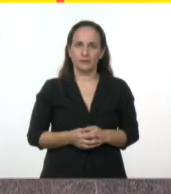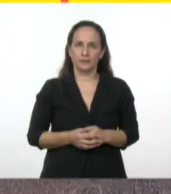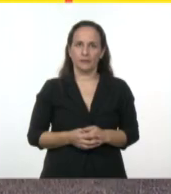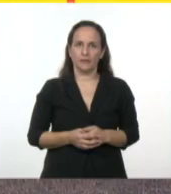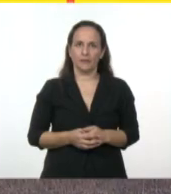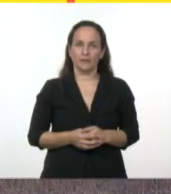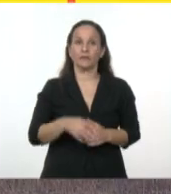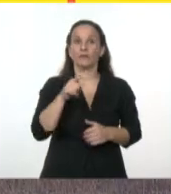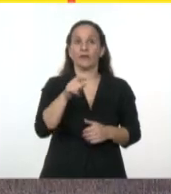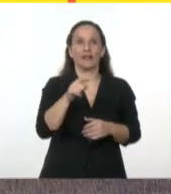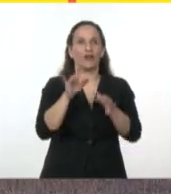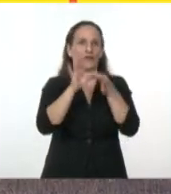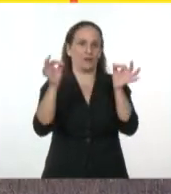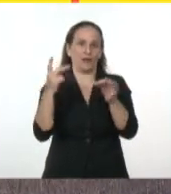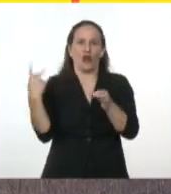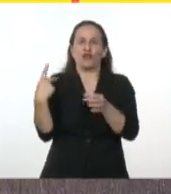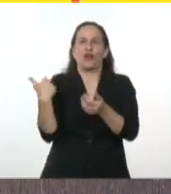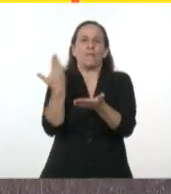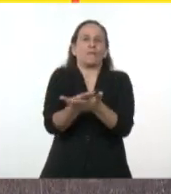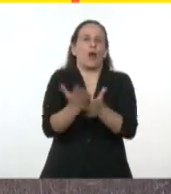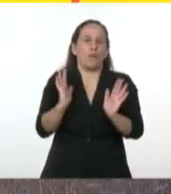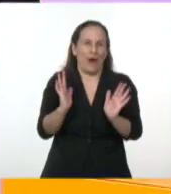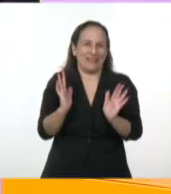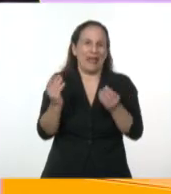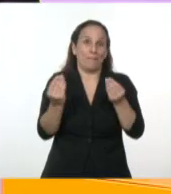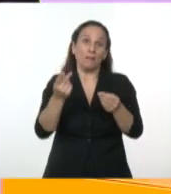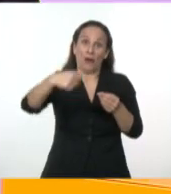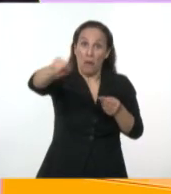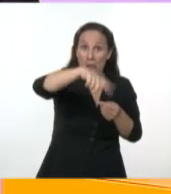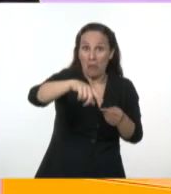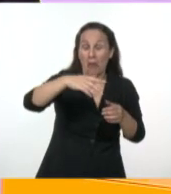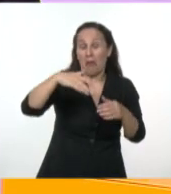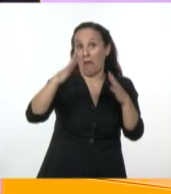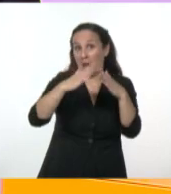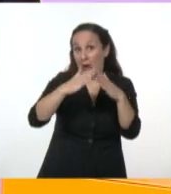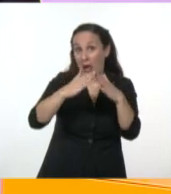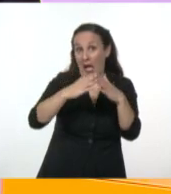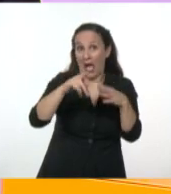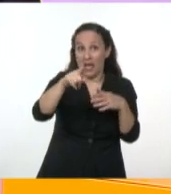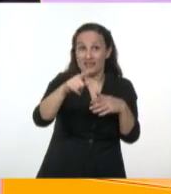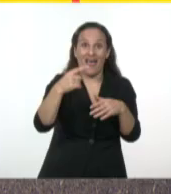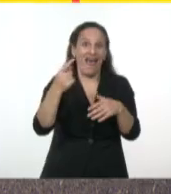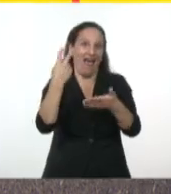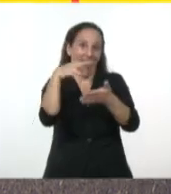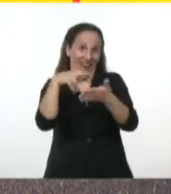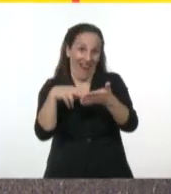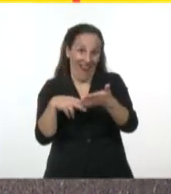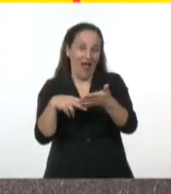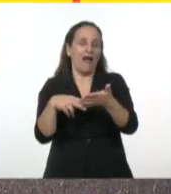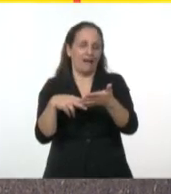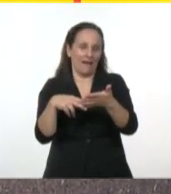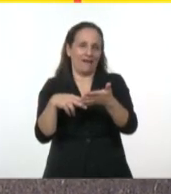Esta es una formulación que proponemos nosotras, pero quizás leyendo en casa, si los chicos y las chicas estuvieron siguiendo la lectura,